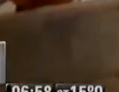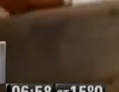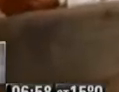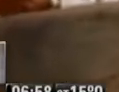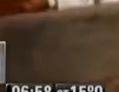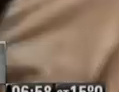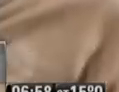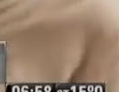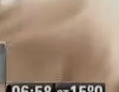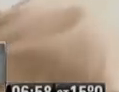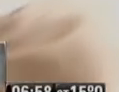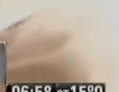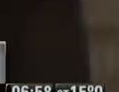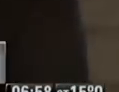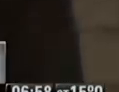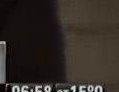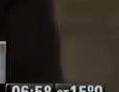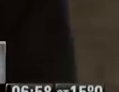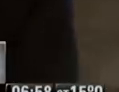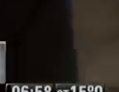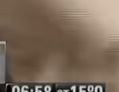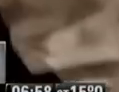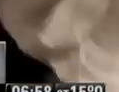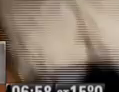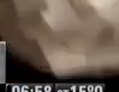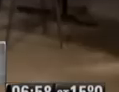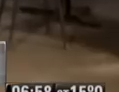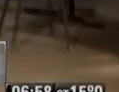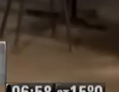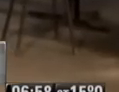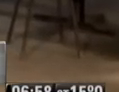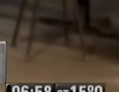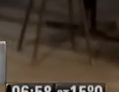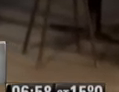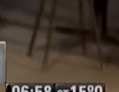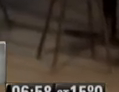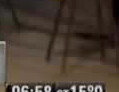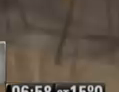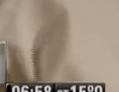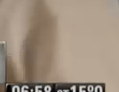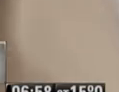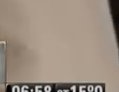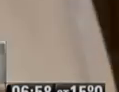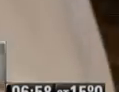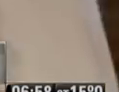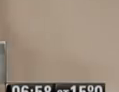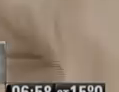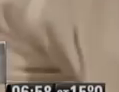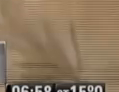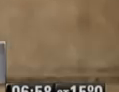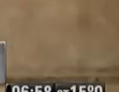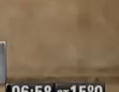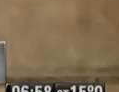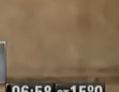a ir, ya estoy aquí, solo quiero subir. Este ingenio brillante, lámpara. para mediantes